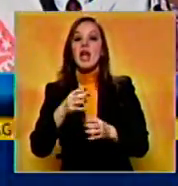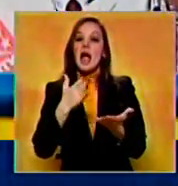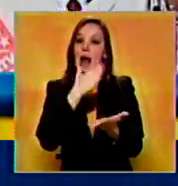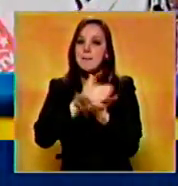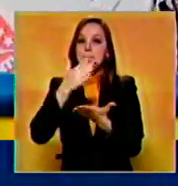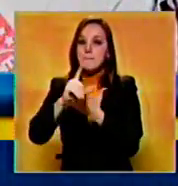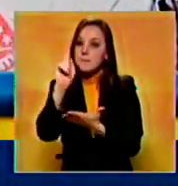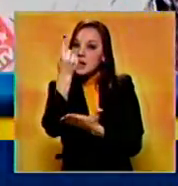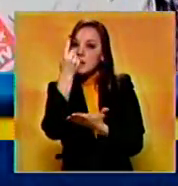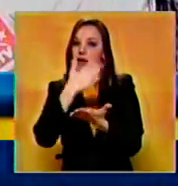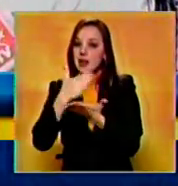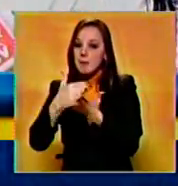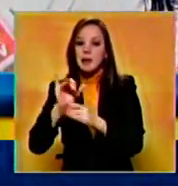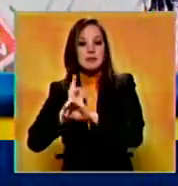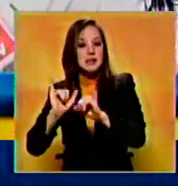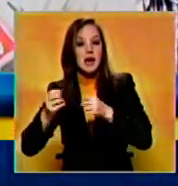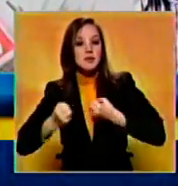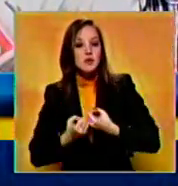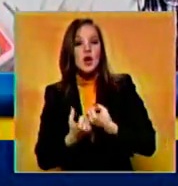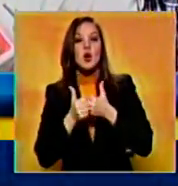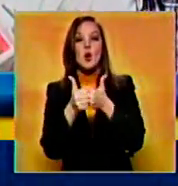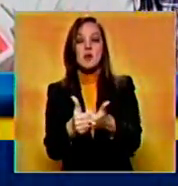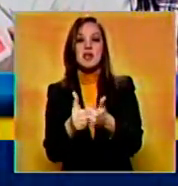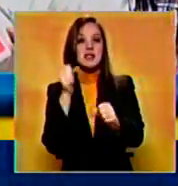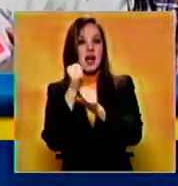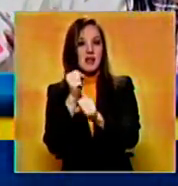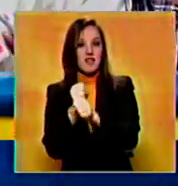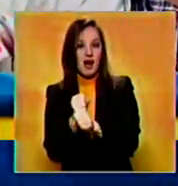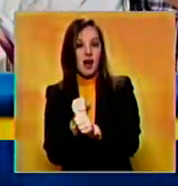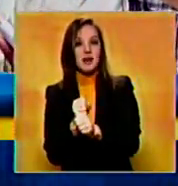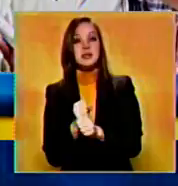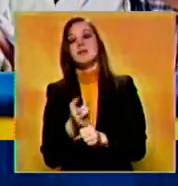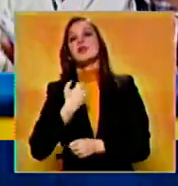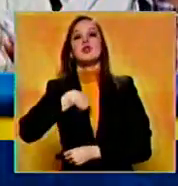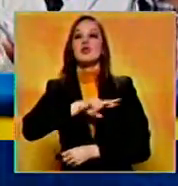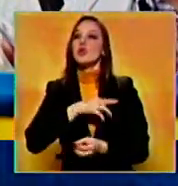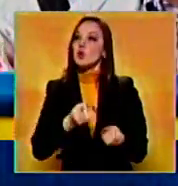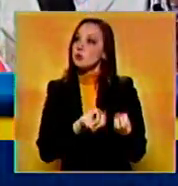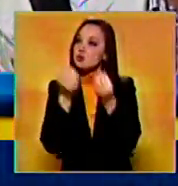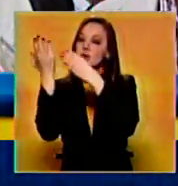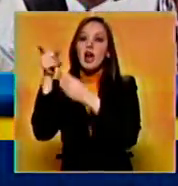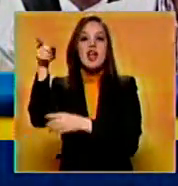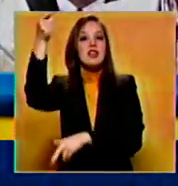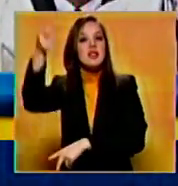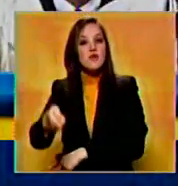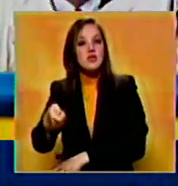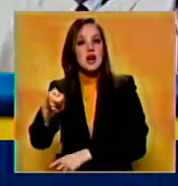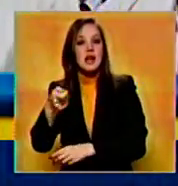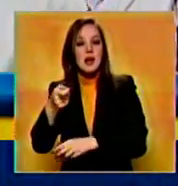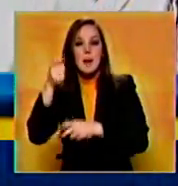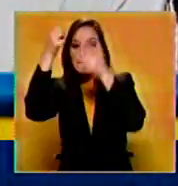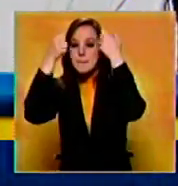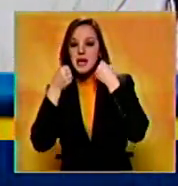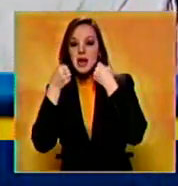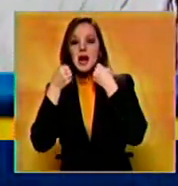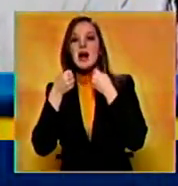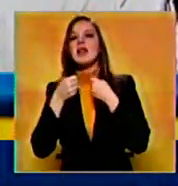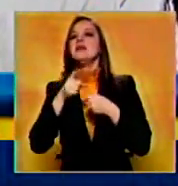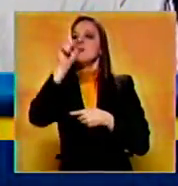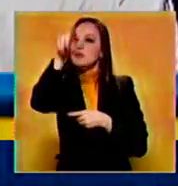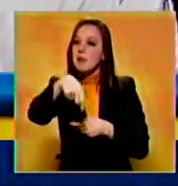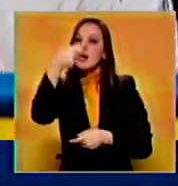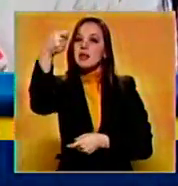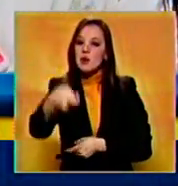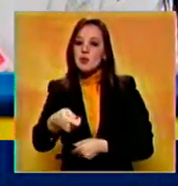Para esta sede vamos a mudar los tribunales civiles, tribunales penales y los tribunales de LOGNA, creo, de violencia contra la